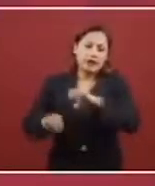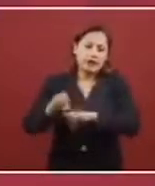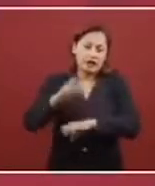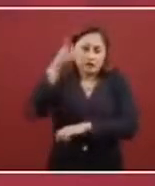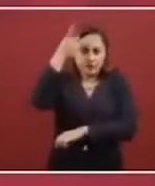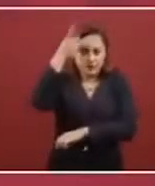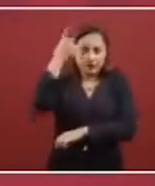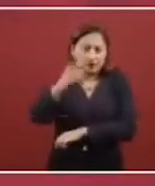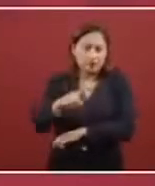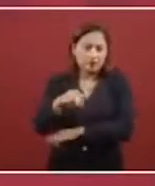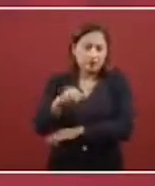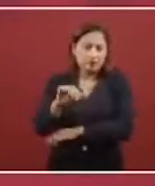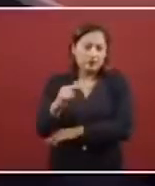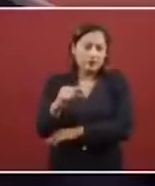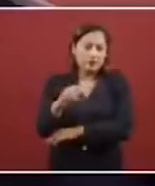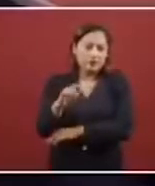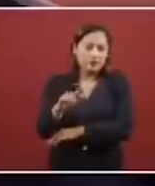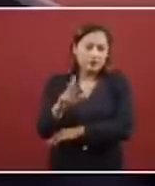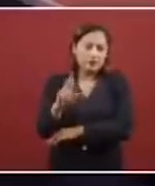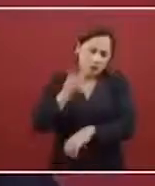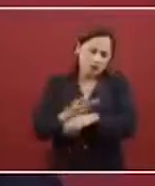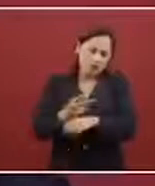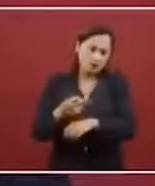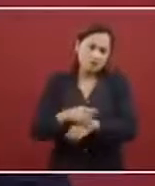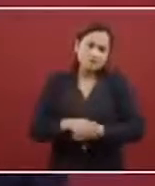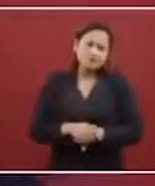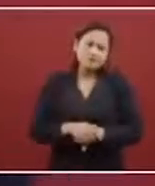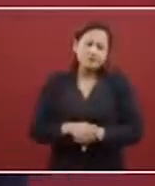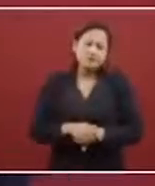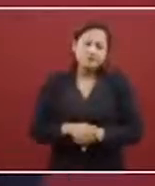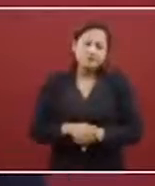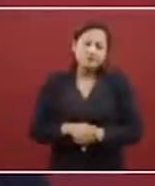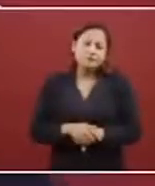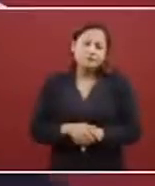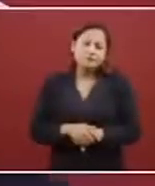en efecto es mi compadre. Yo no